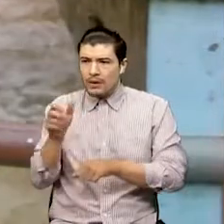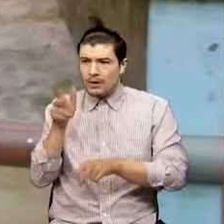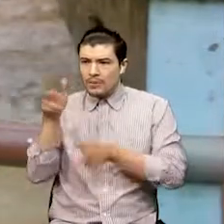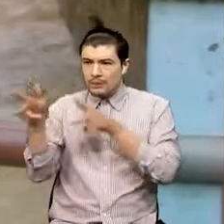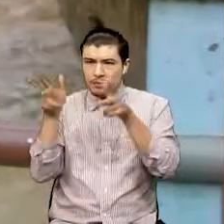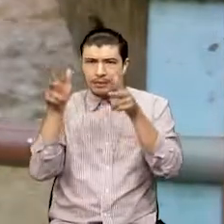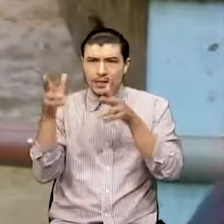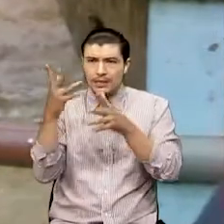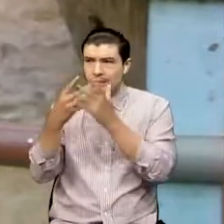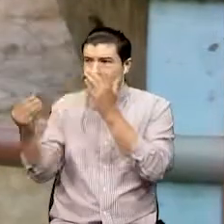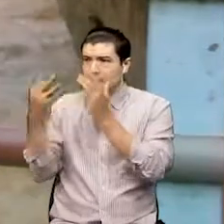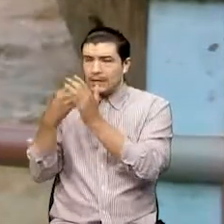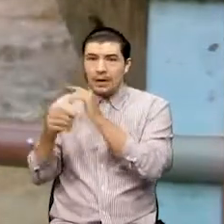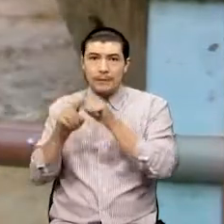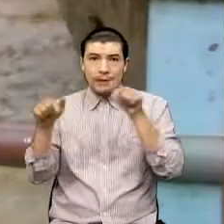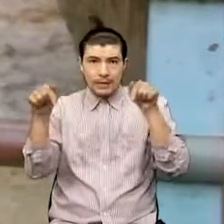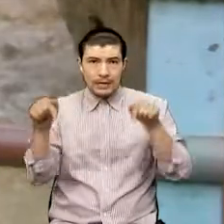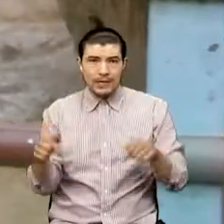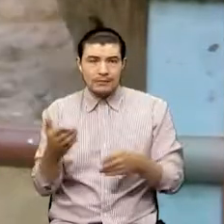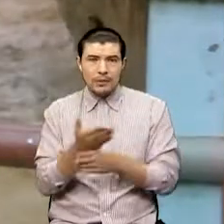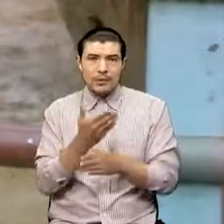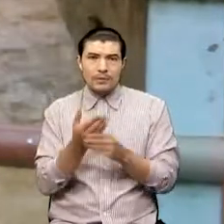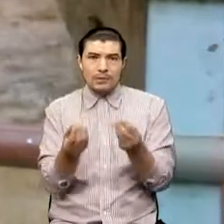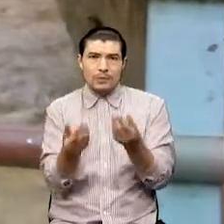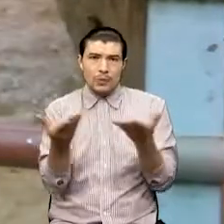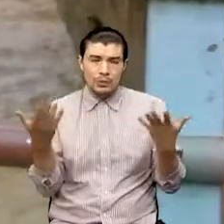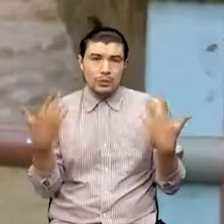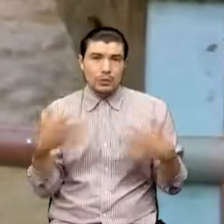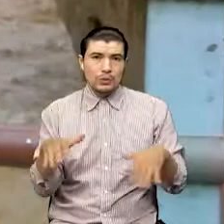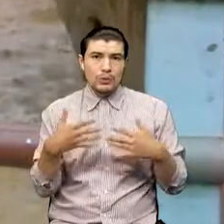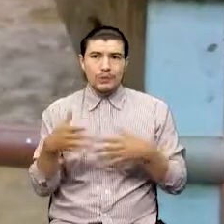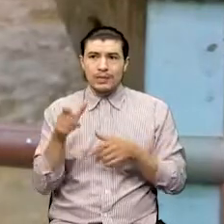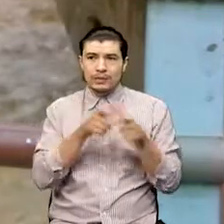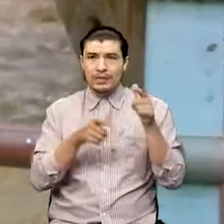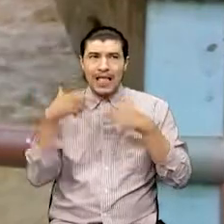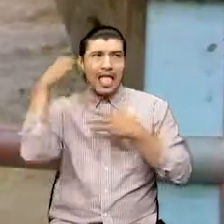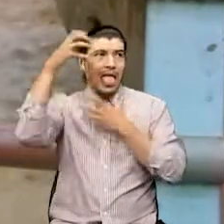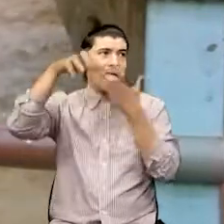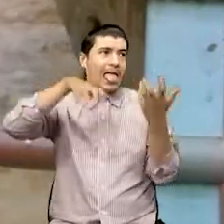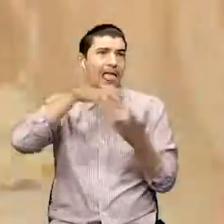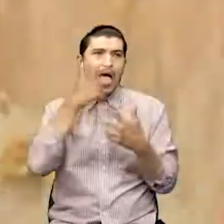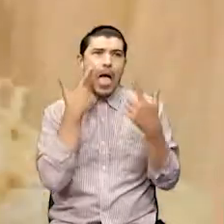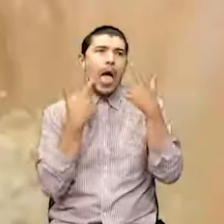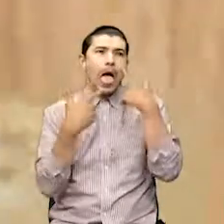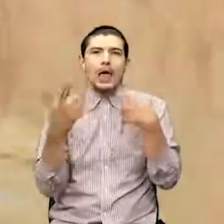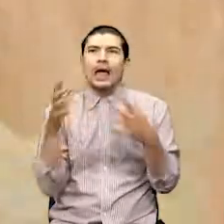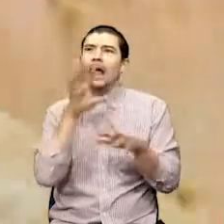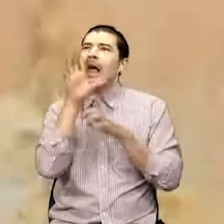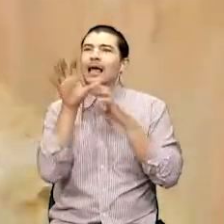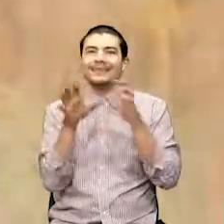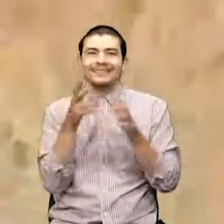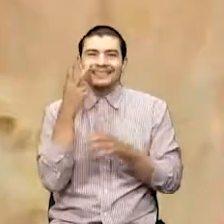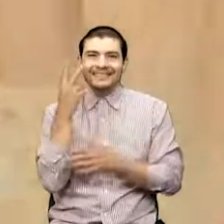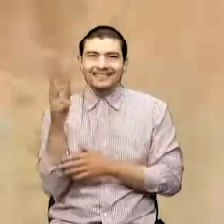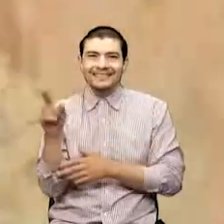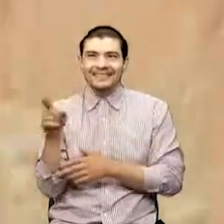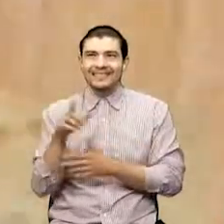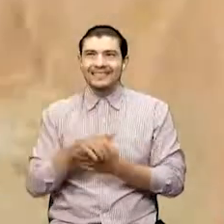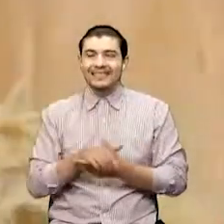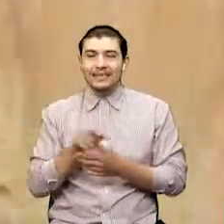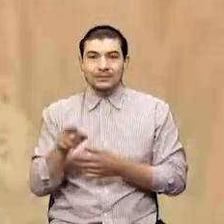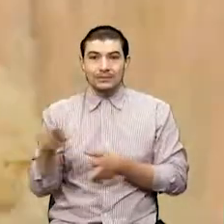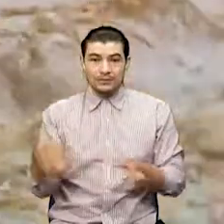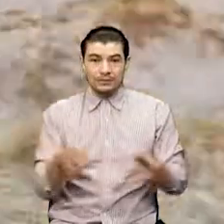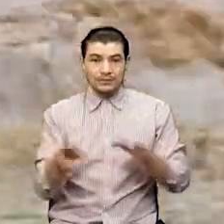parqueadero. Pero aquí fue un problema mucho grande porque eso la gente era por una parte y otra, hasta lloraban. Esta quebrada atraviesa, además del